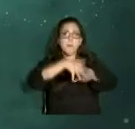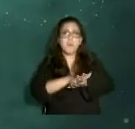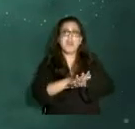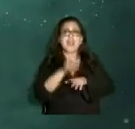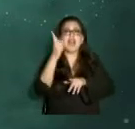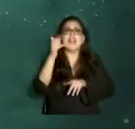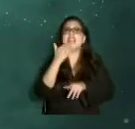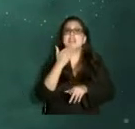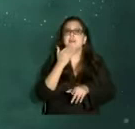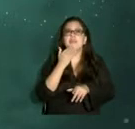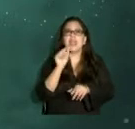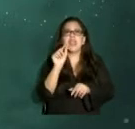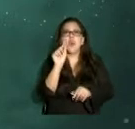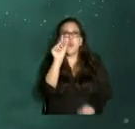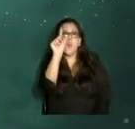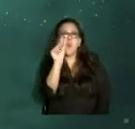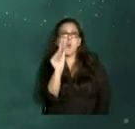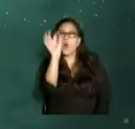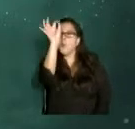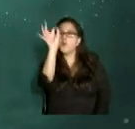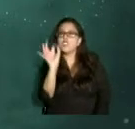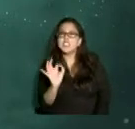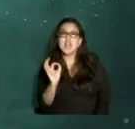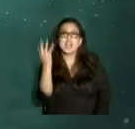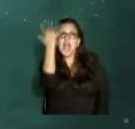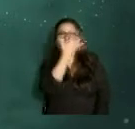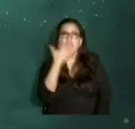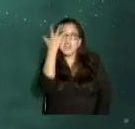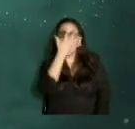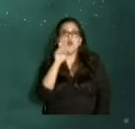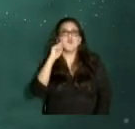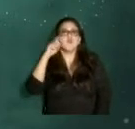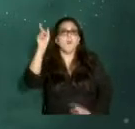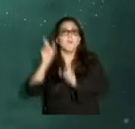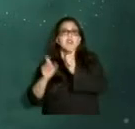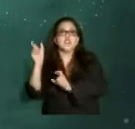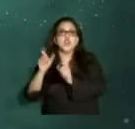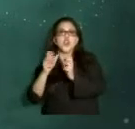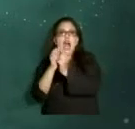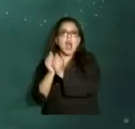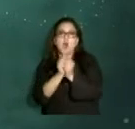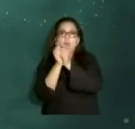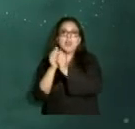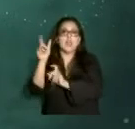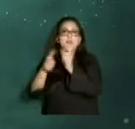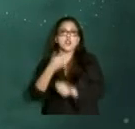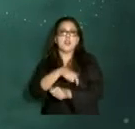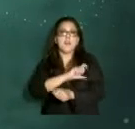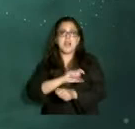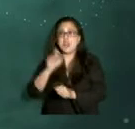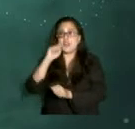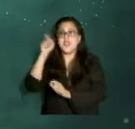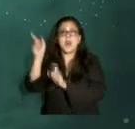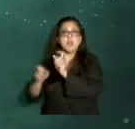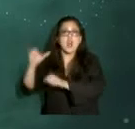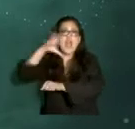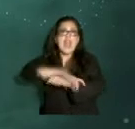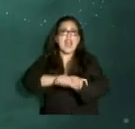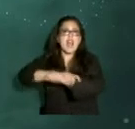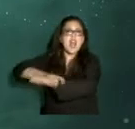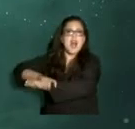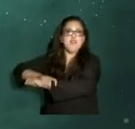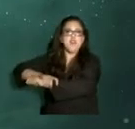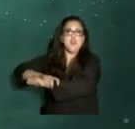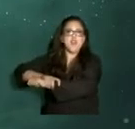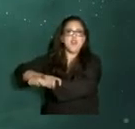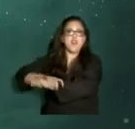genes de origen africano, de aquellos esclavos que llegaron acompañando a los españoles al inicio de esta inmigración.